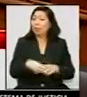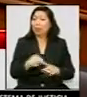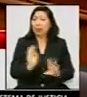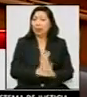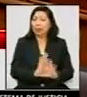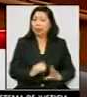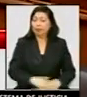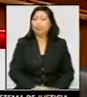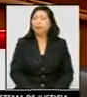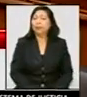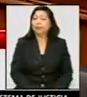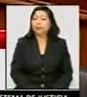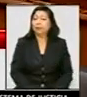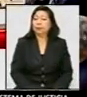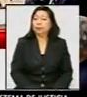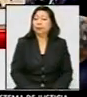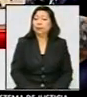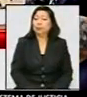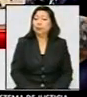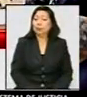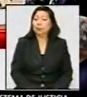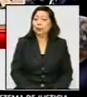palabra, presidente. Gracias.